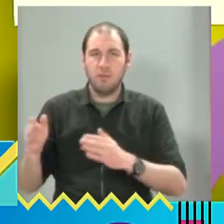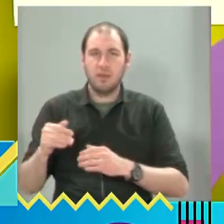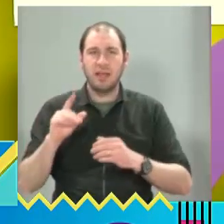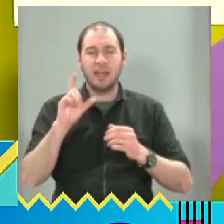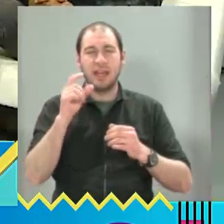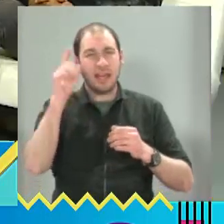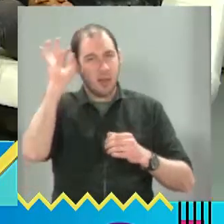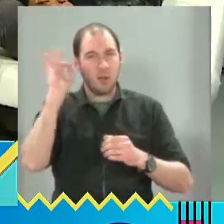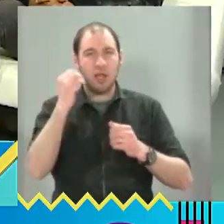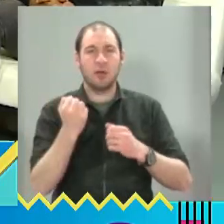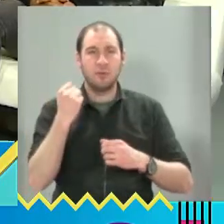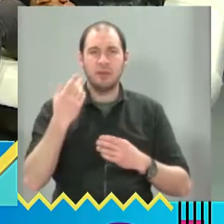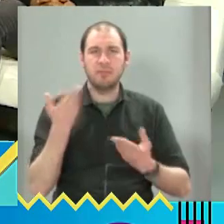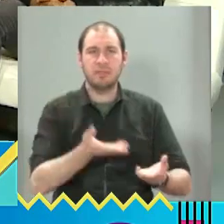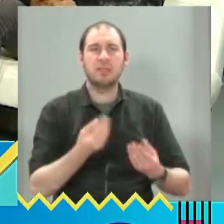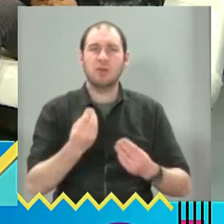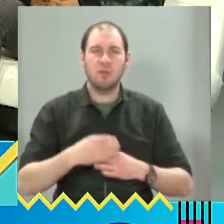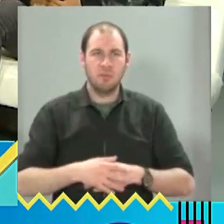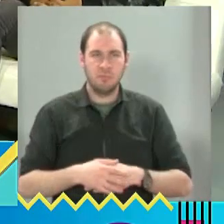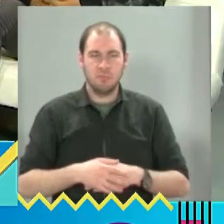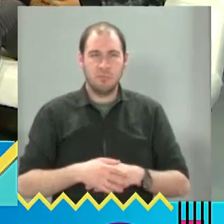de neuroeconomía? ¿Cómo lo presentarías?